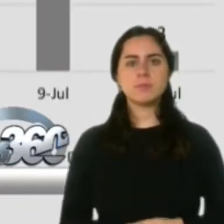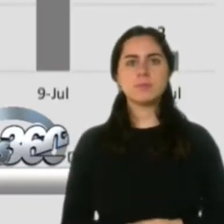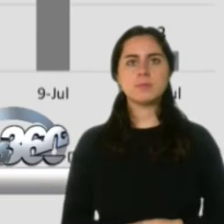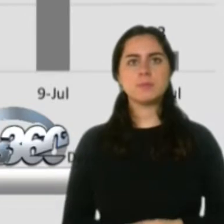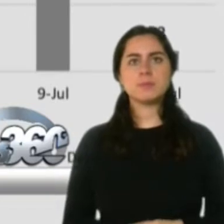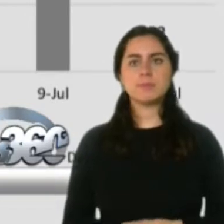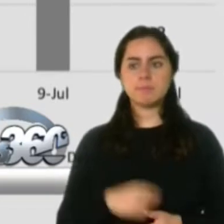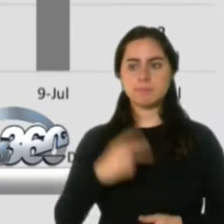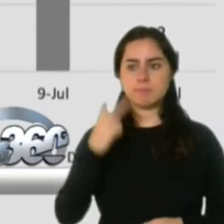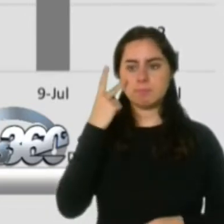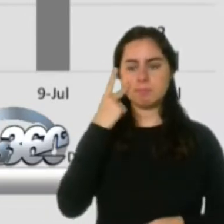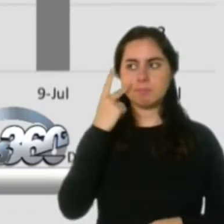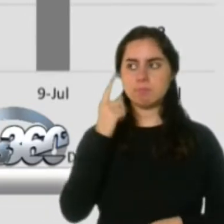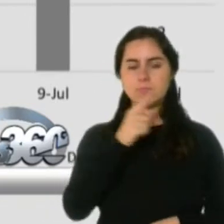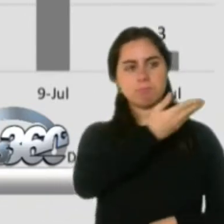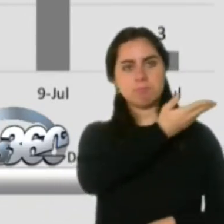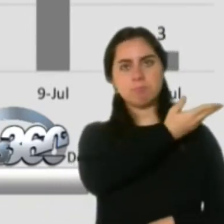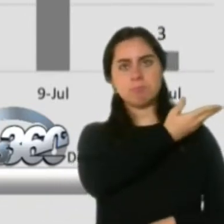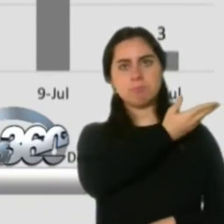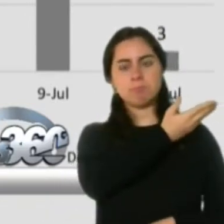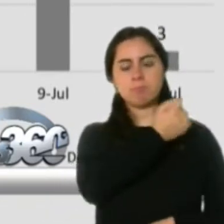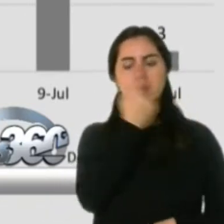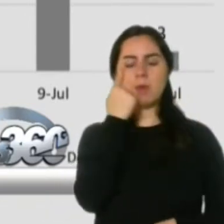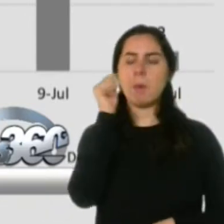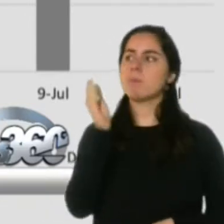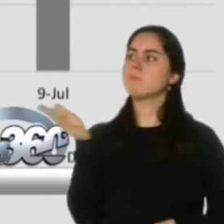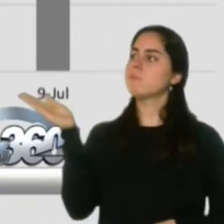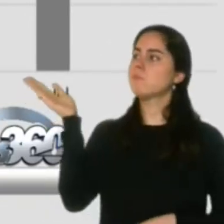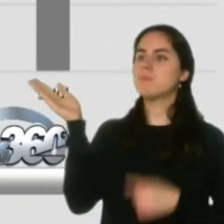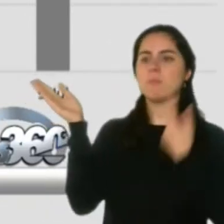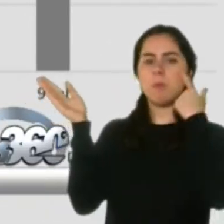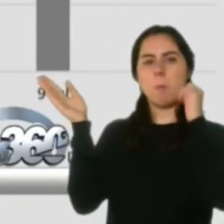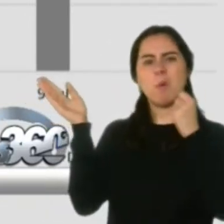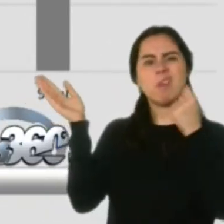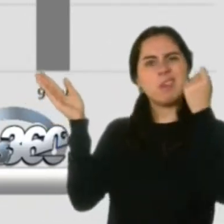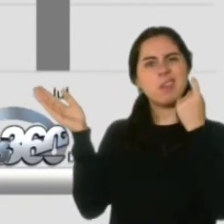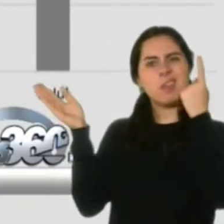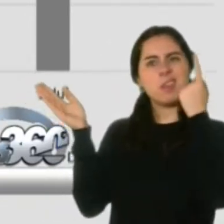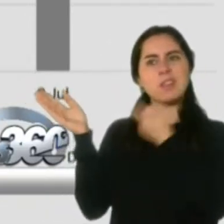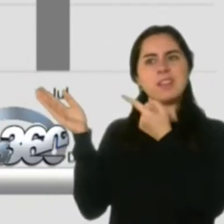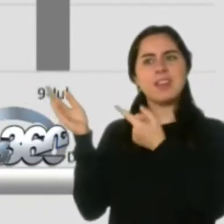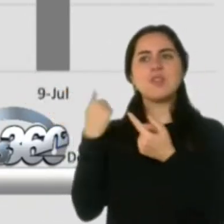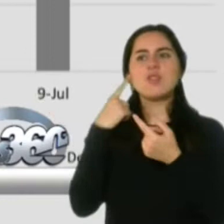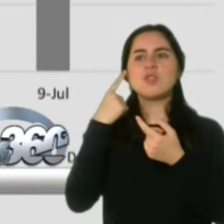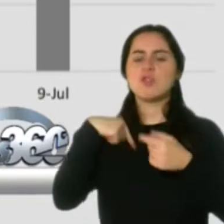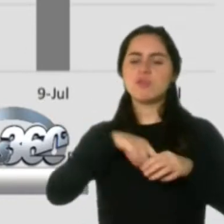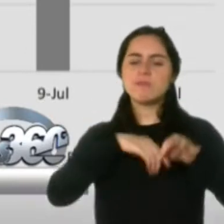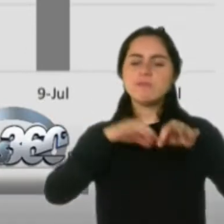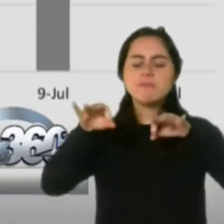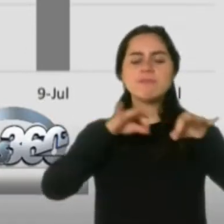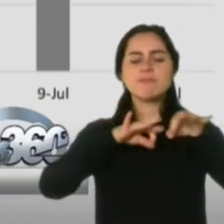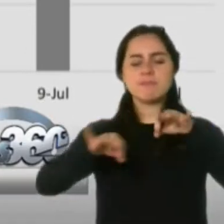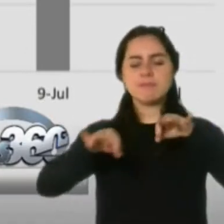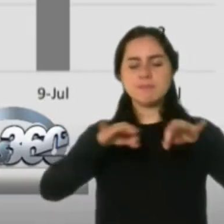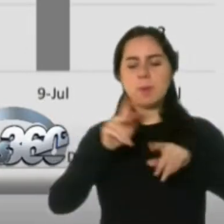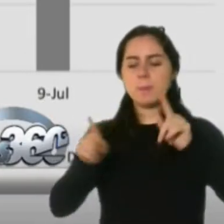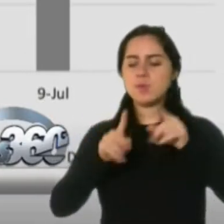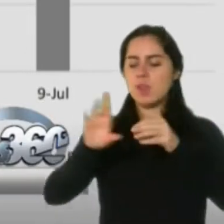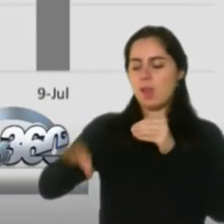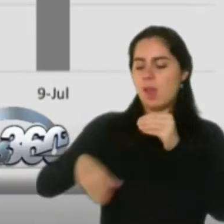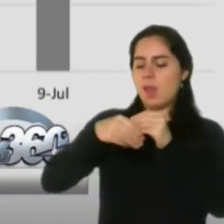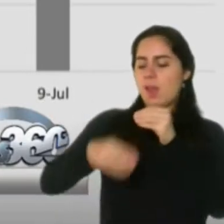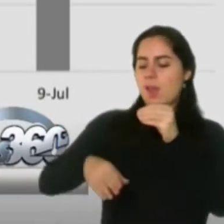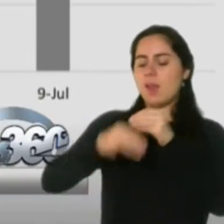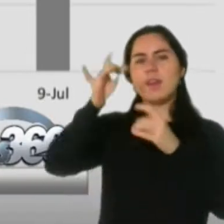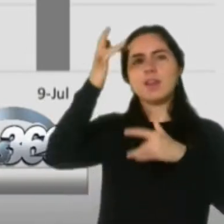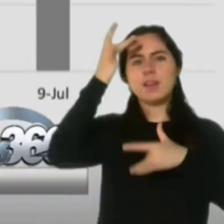Esta gráfica la presento para poder entender que cuando nosotros informamos en el dashboard el número de casos adicionales,